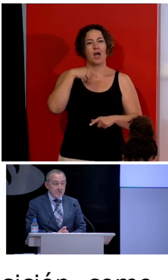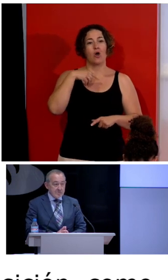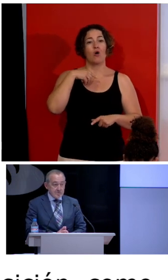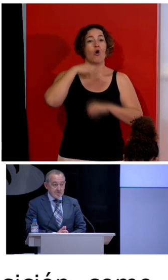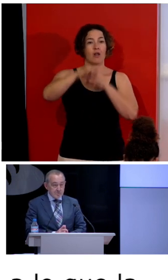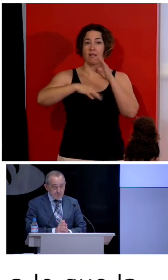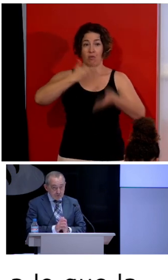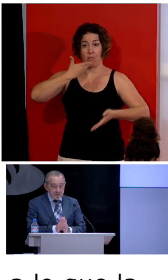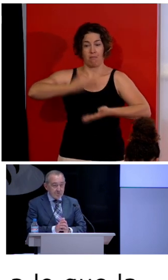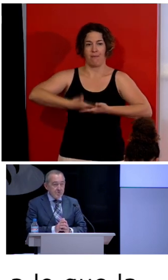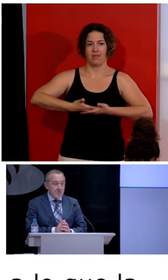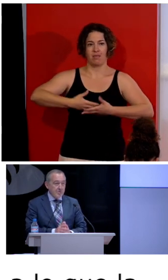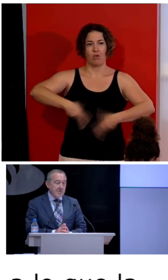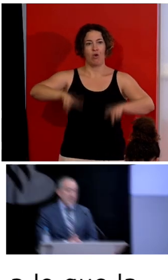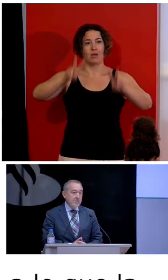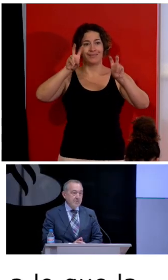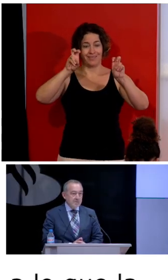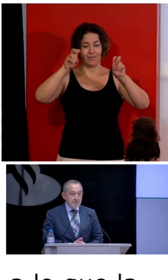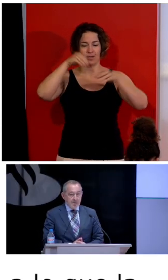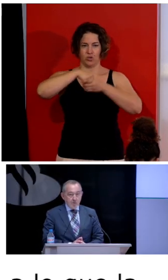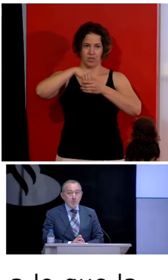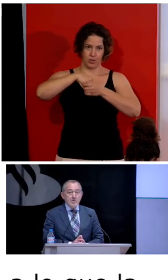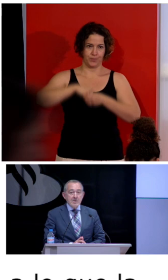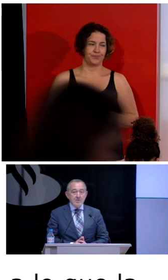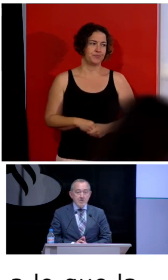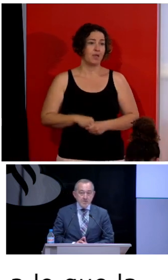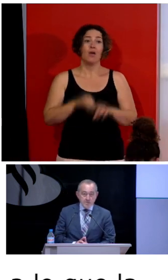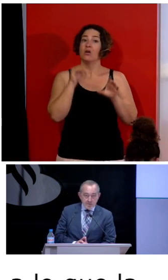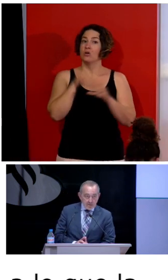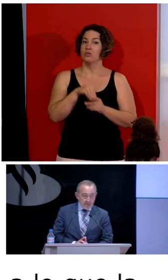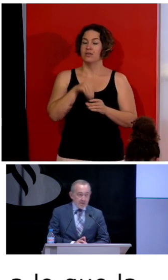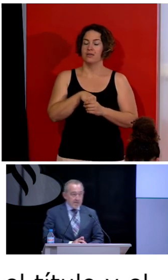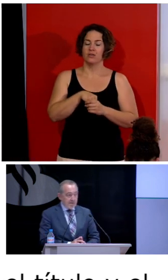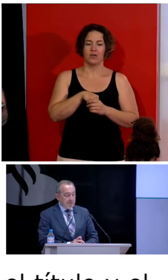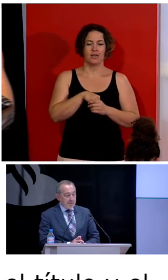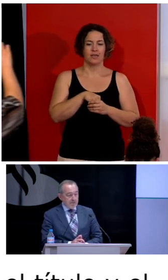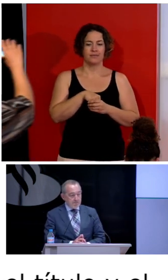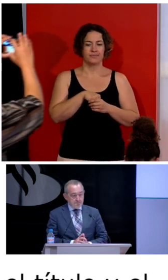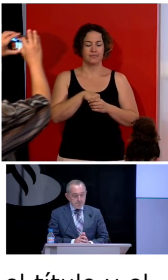planteado sobre el título y el contenido. Contenido que,